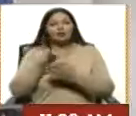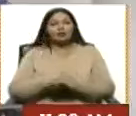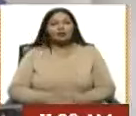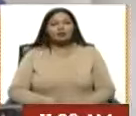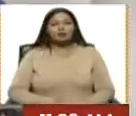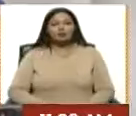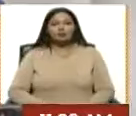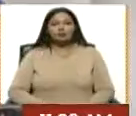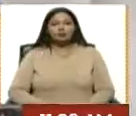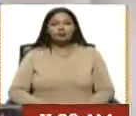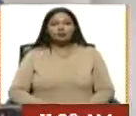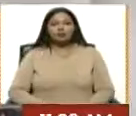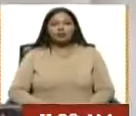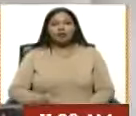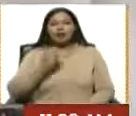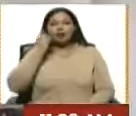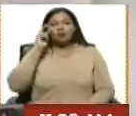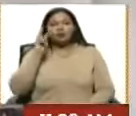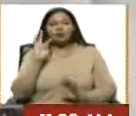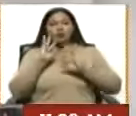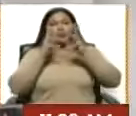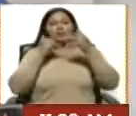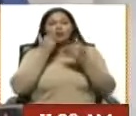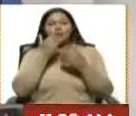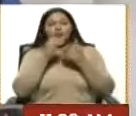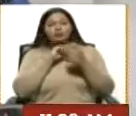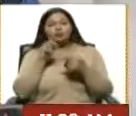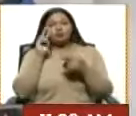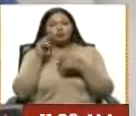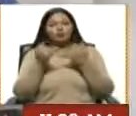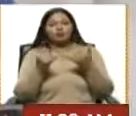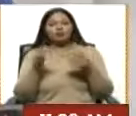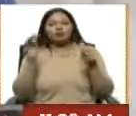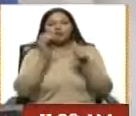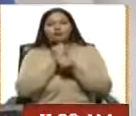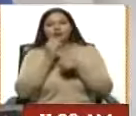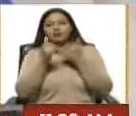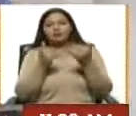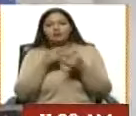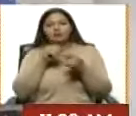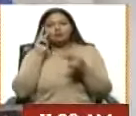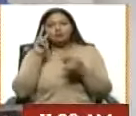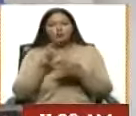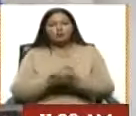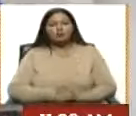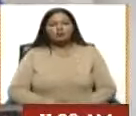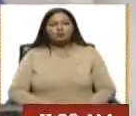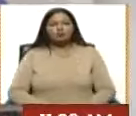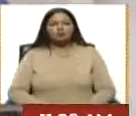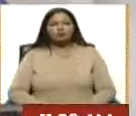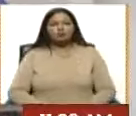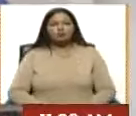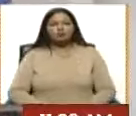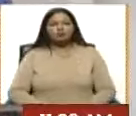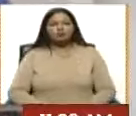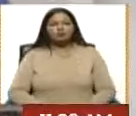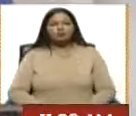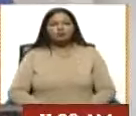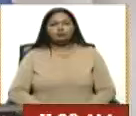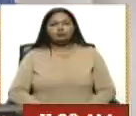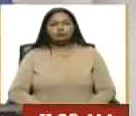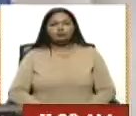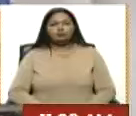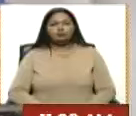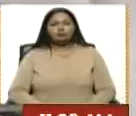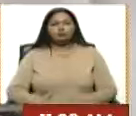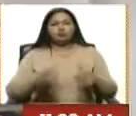repente algo te pasa por la mente o comentas algo y de repente, bueno, te aparece o de repente te aparece manipulado o te aparece algo